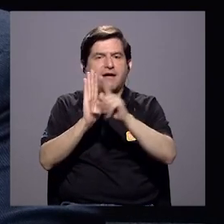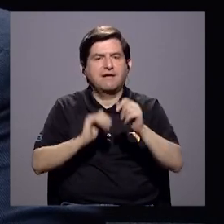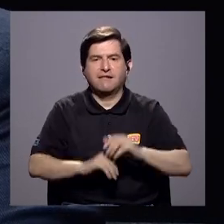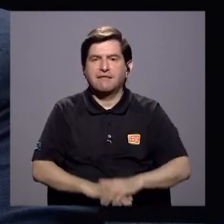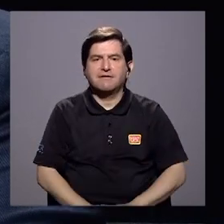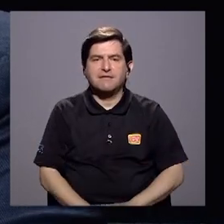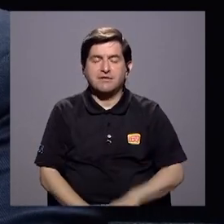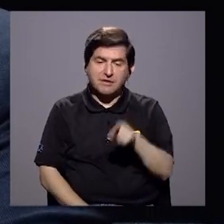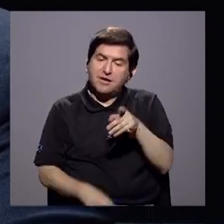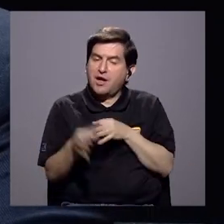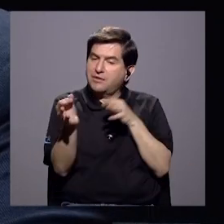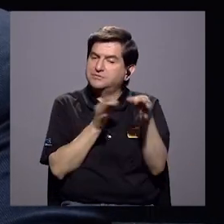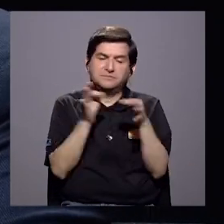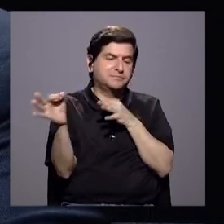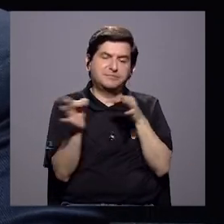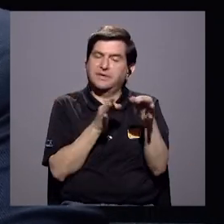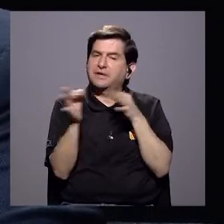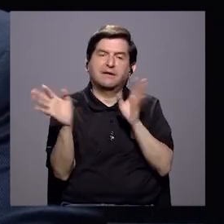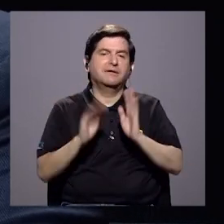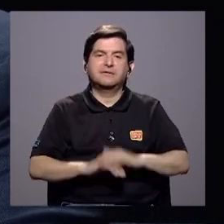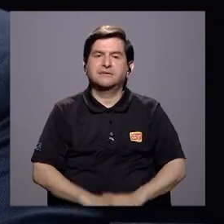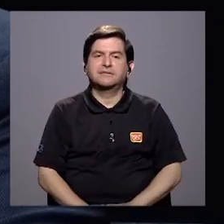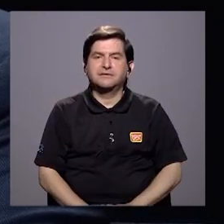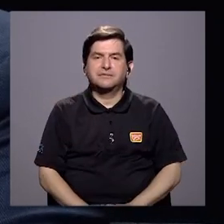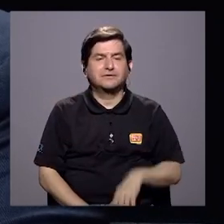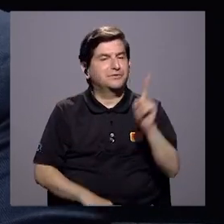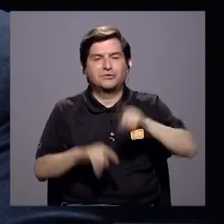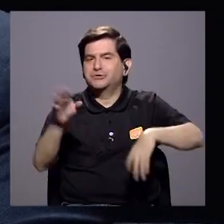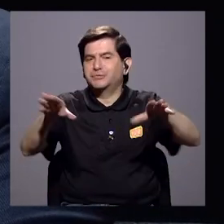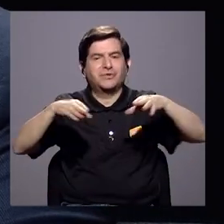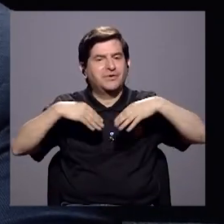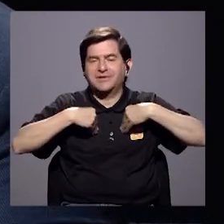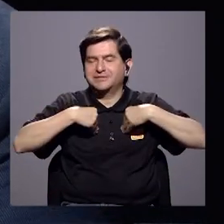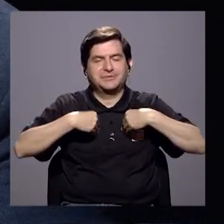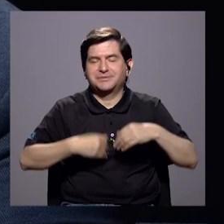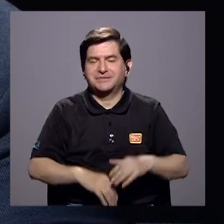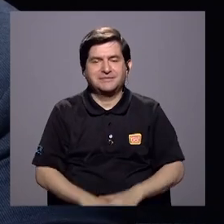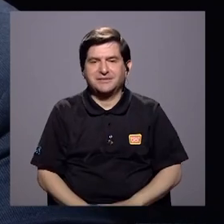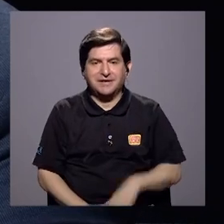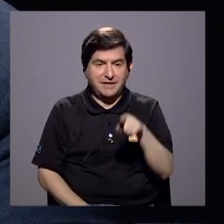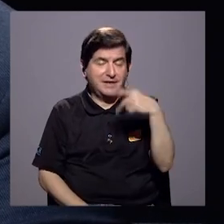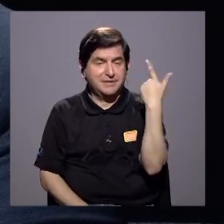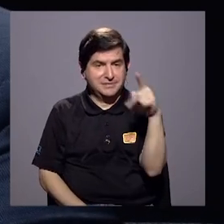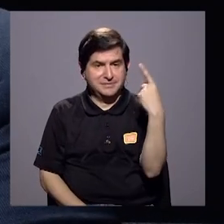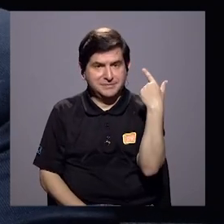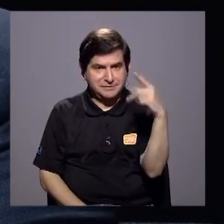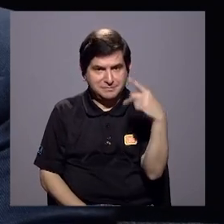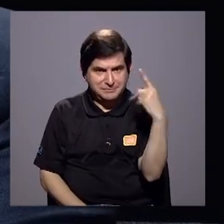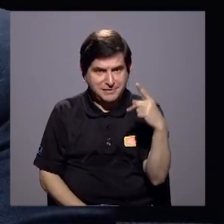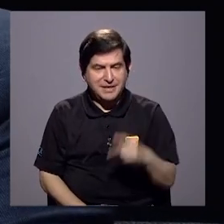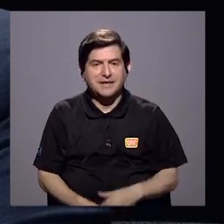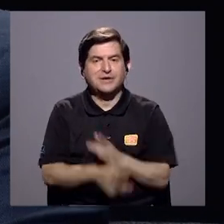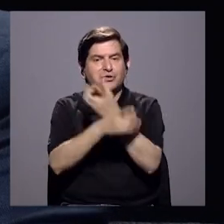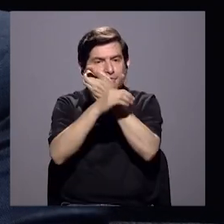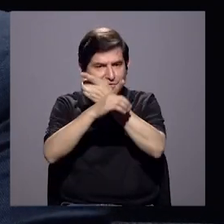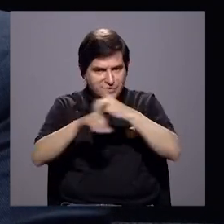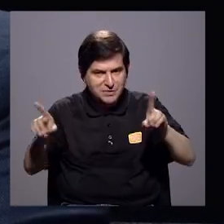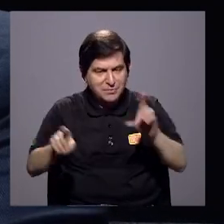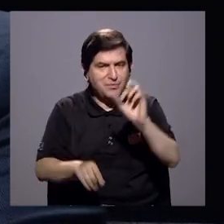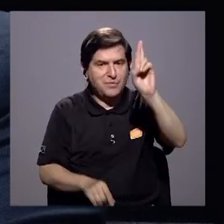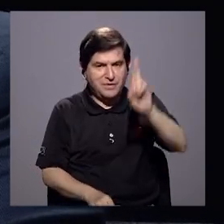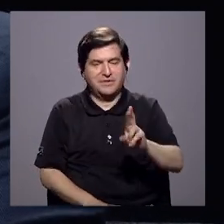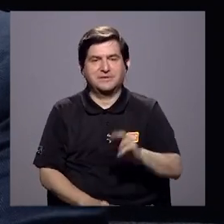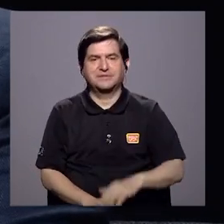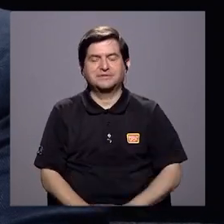y de las debidas explicaciones porque no es de recibo porque esto puede poner en peligro democracia